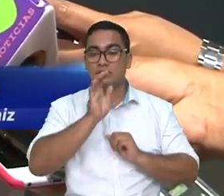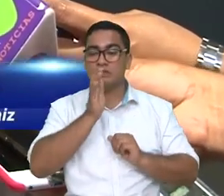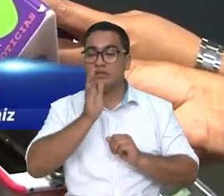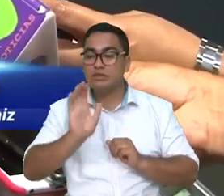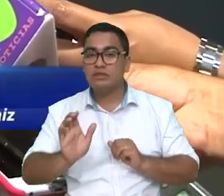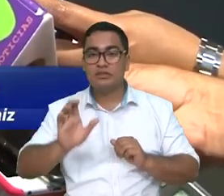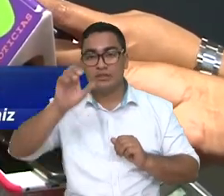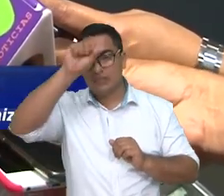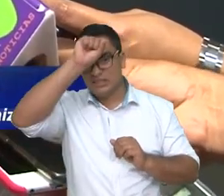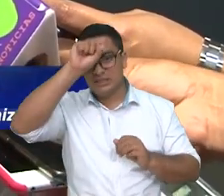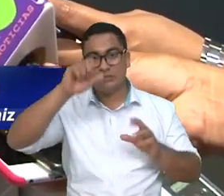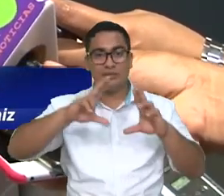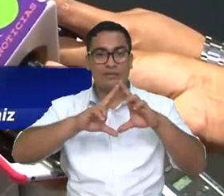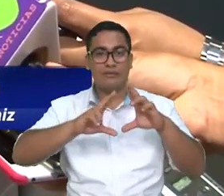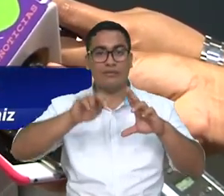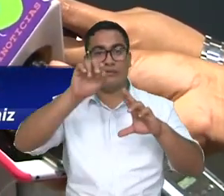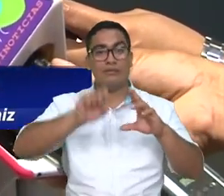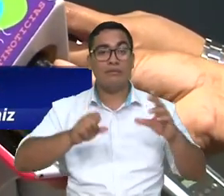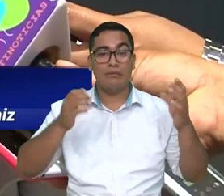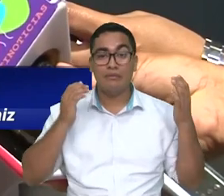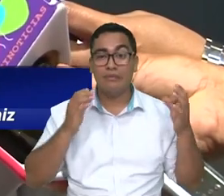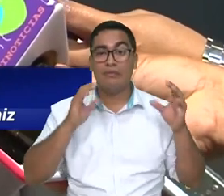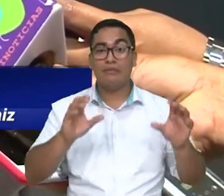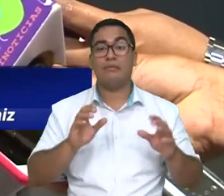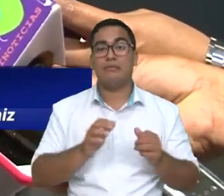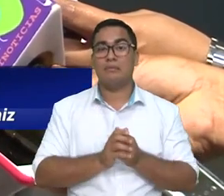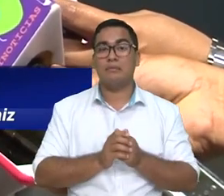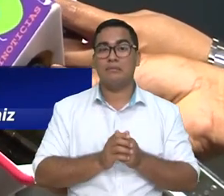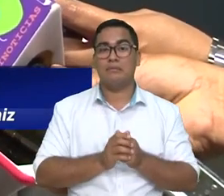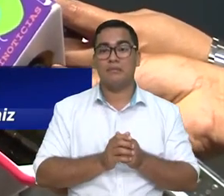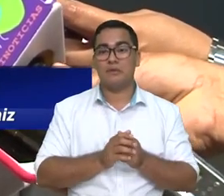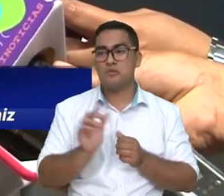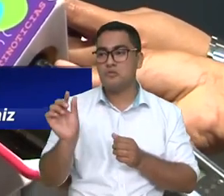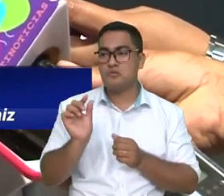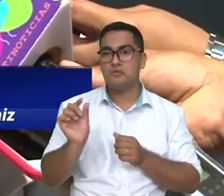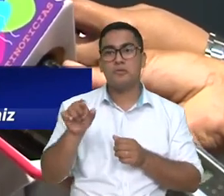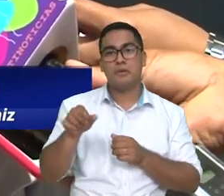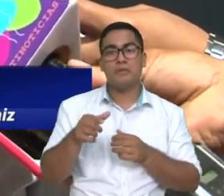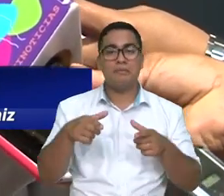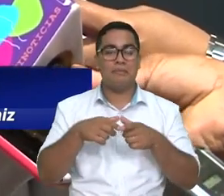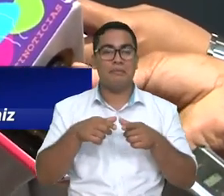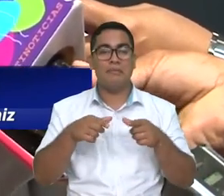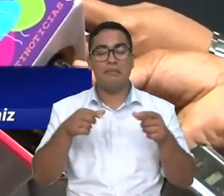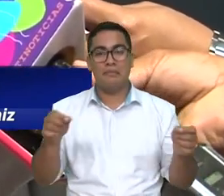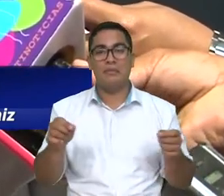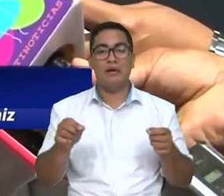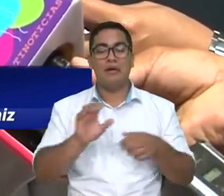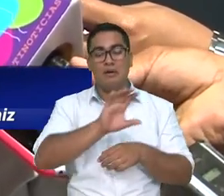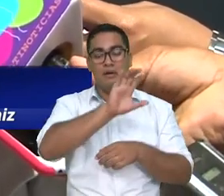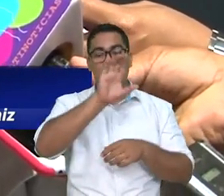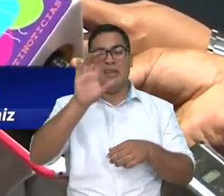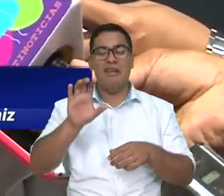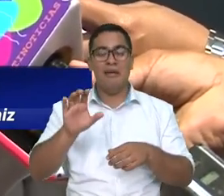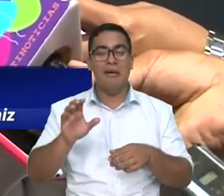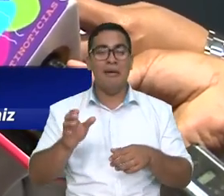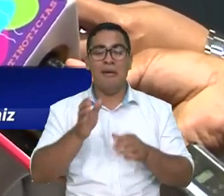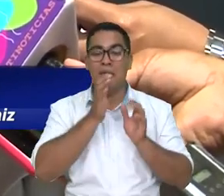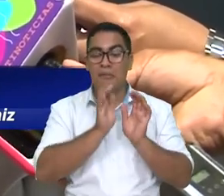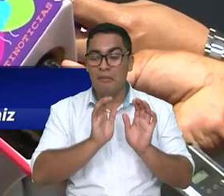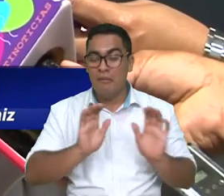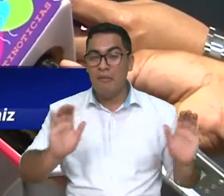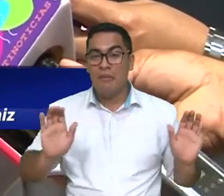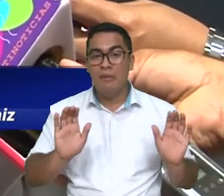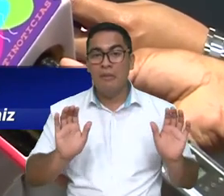Ciuna, de la costa atlántica, hay aquí de los departamentos cercanos, igual de Managua, y hay desde niños